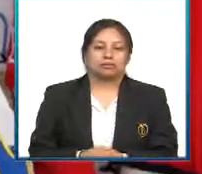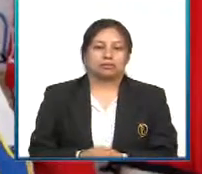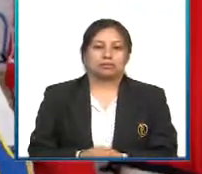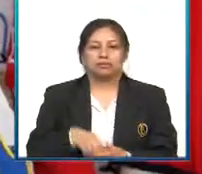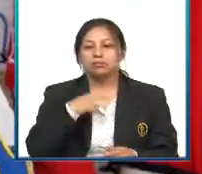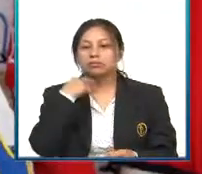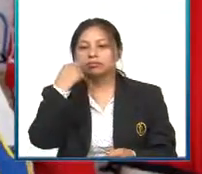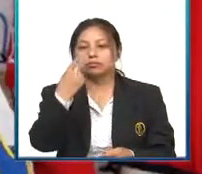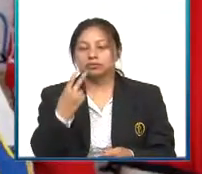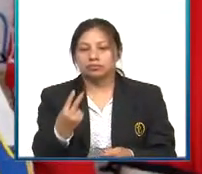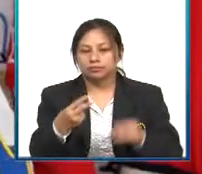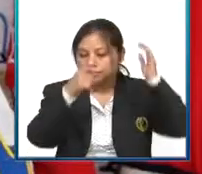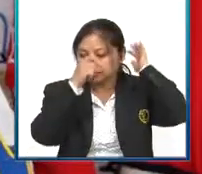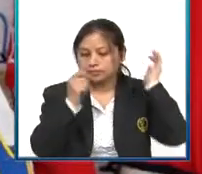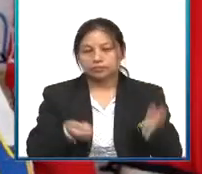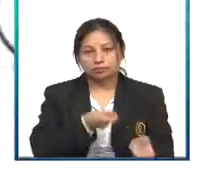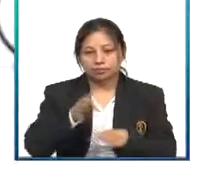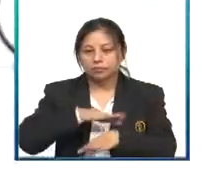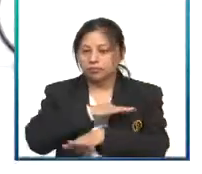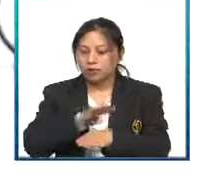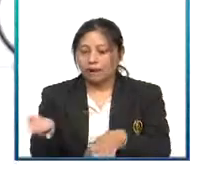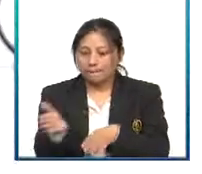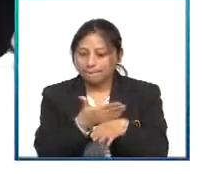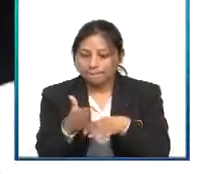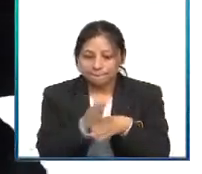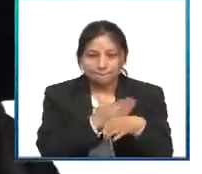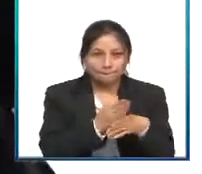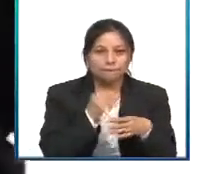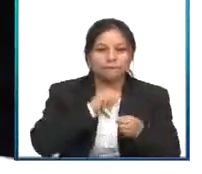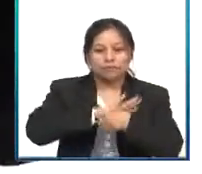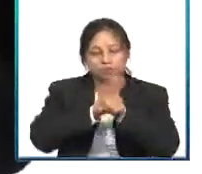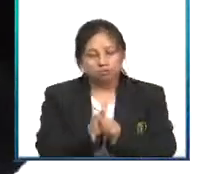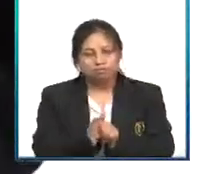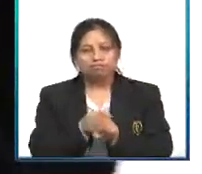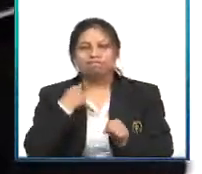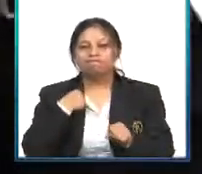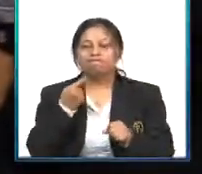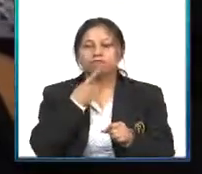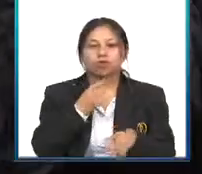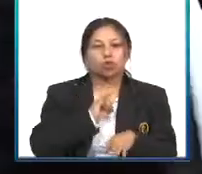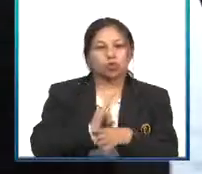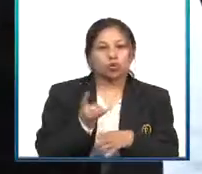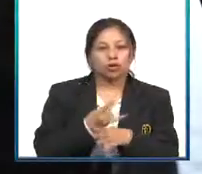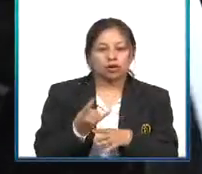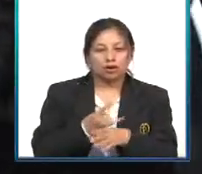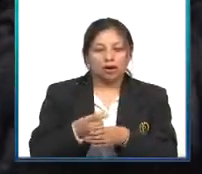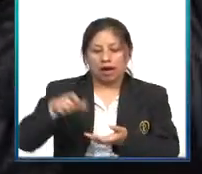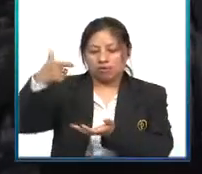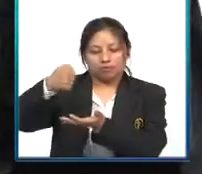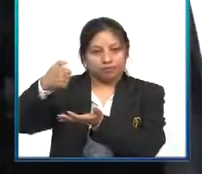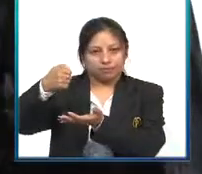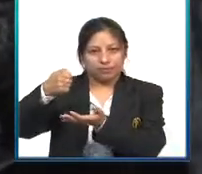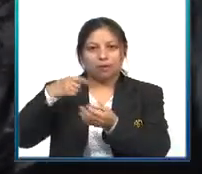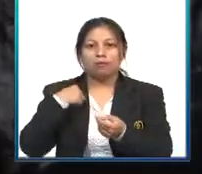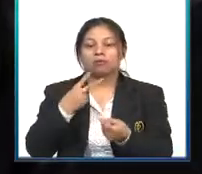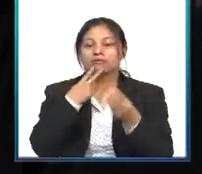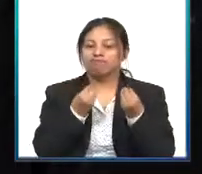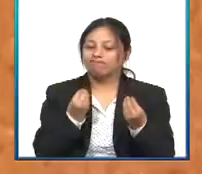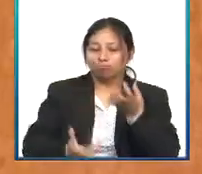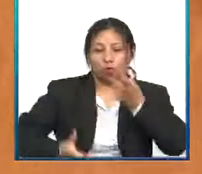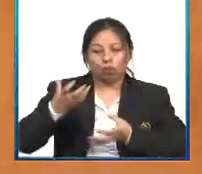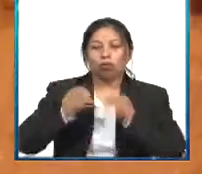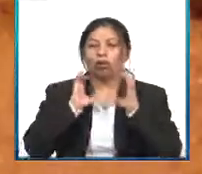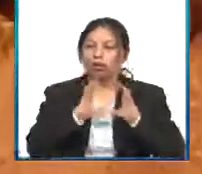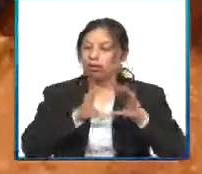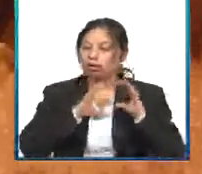El vocero bomberil expresa que como parte del protocolo ante la pandemia del COVID-19 es común utilizar alcohol en gel. Sin embargo, es altamente inflamable y